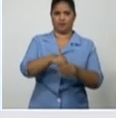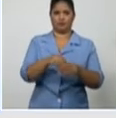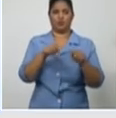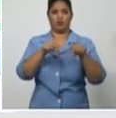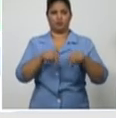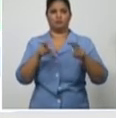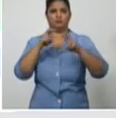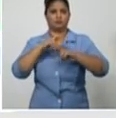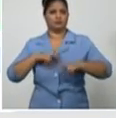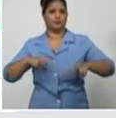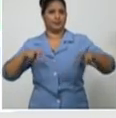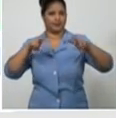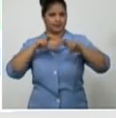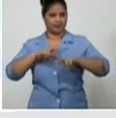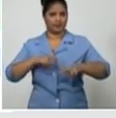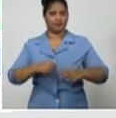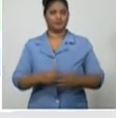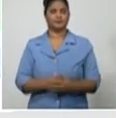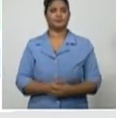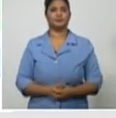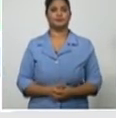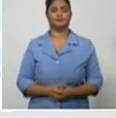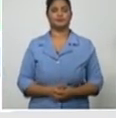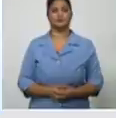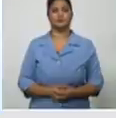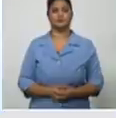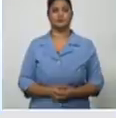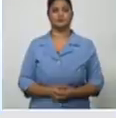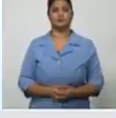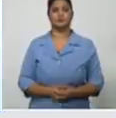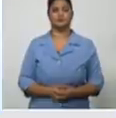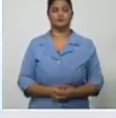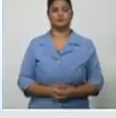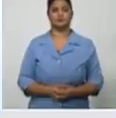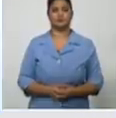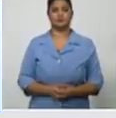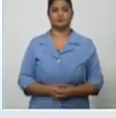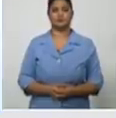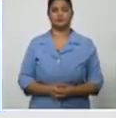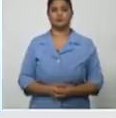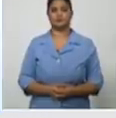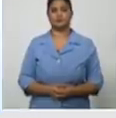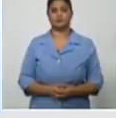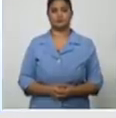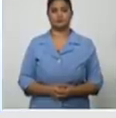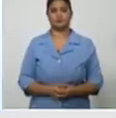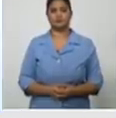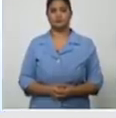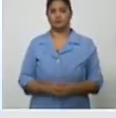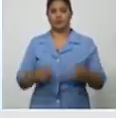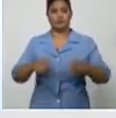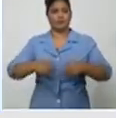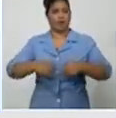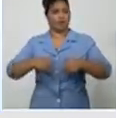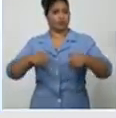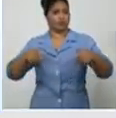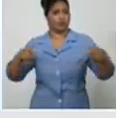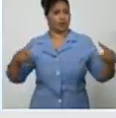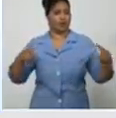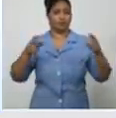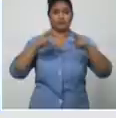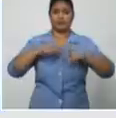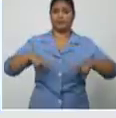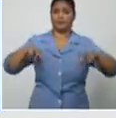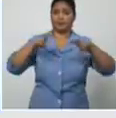La positividad de los estudios realizados ayer, el porciento mayor, como también se puede ver, estuvo